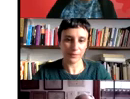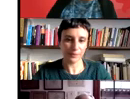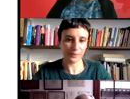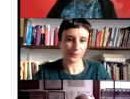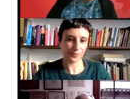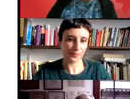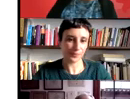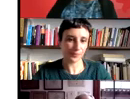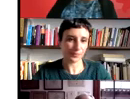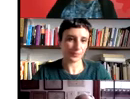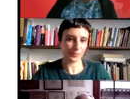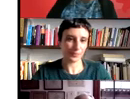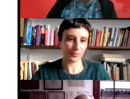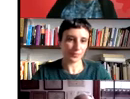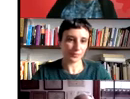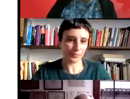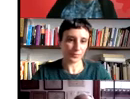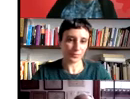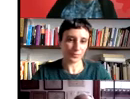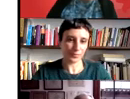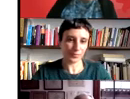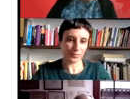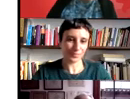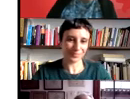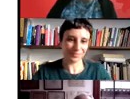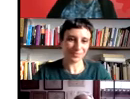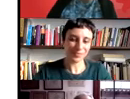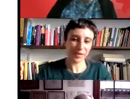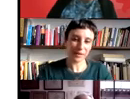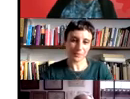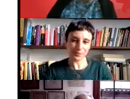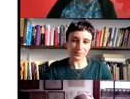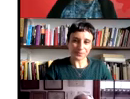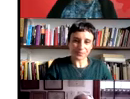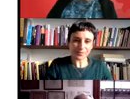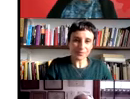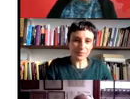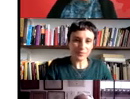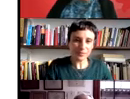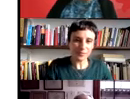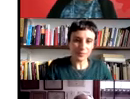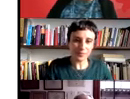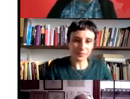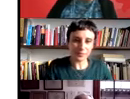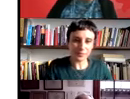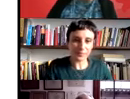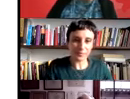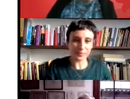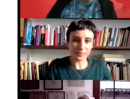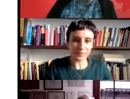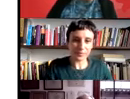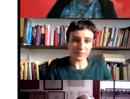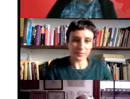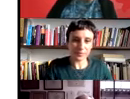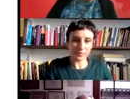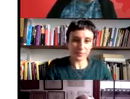Este webinario lo estamos grabando y tendremos disponible tanto el audio como el video en el sitio